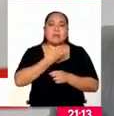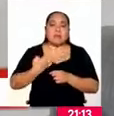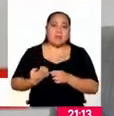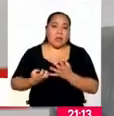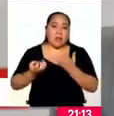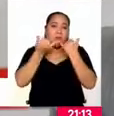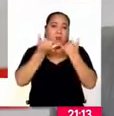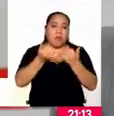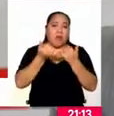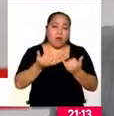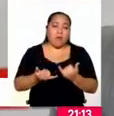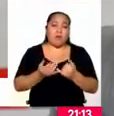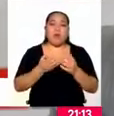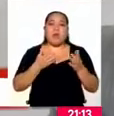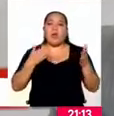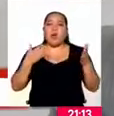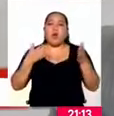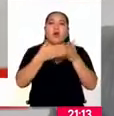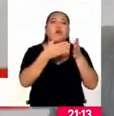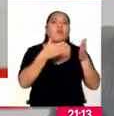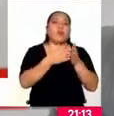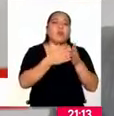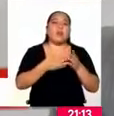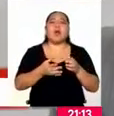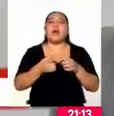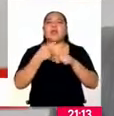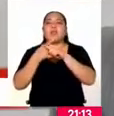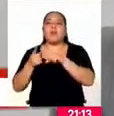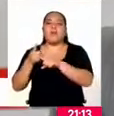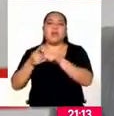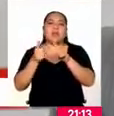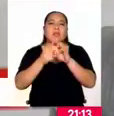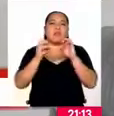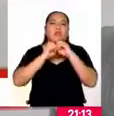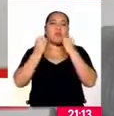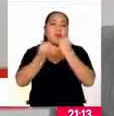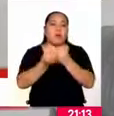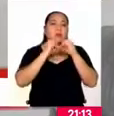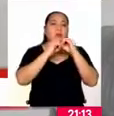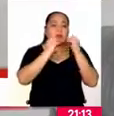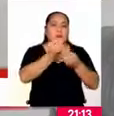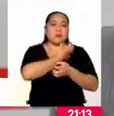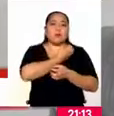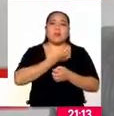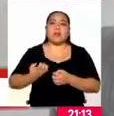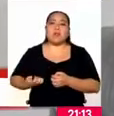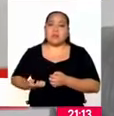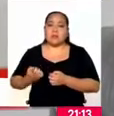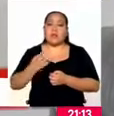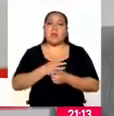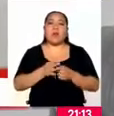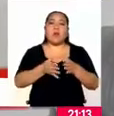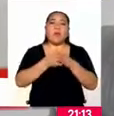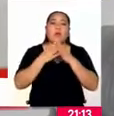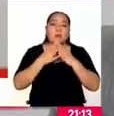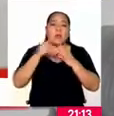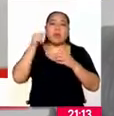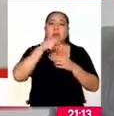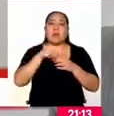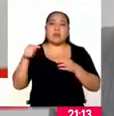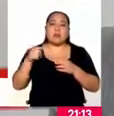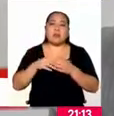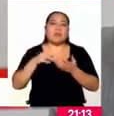contra comisarías, poderes y entidades del Estado, activos críticos y